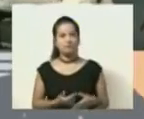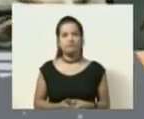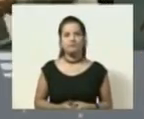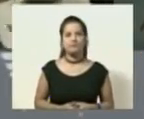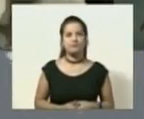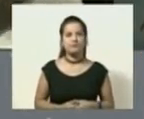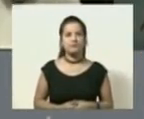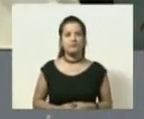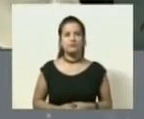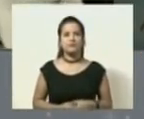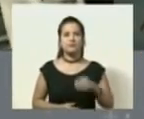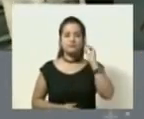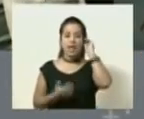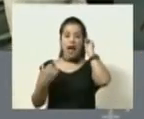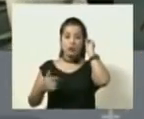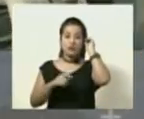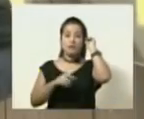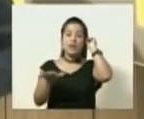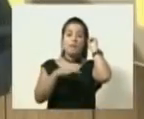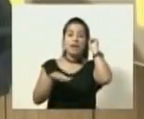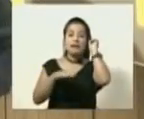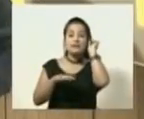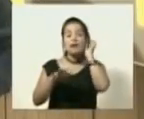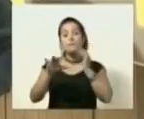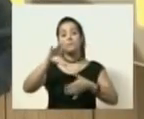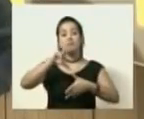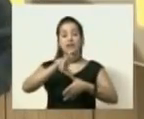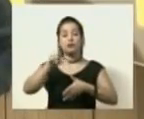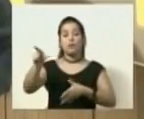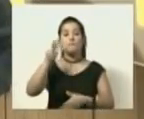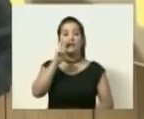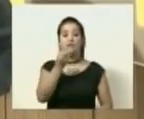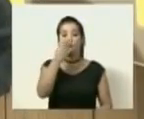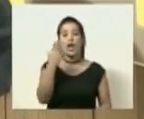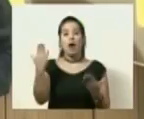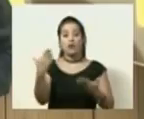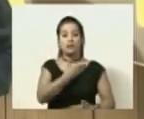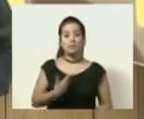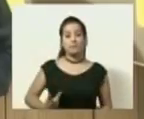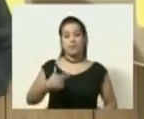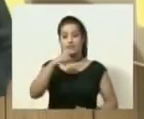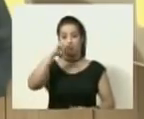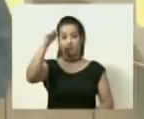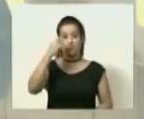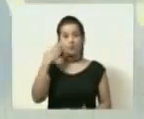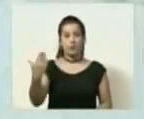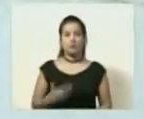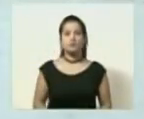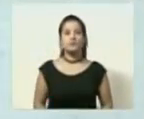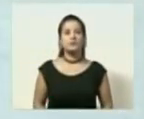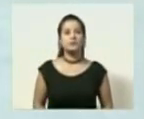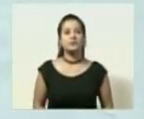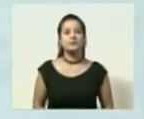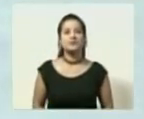Inmediato nos trasladamos a la Plaza Bicentenario del Palacio de Miraflores, actividad presidencial importante el día de hoy. Escuchemos.